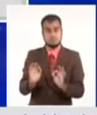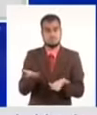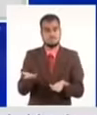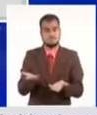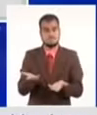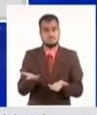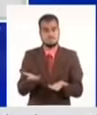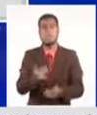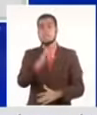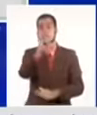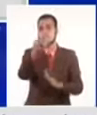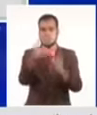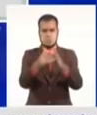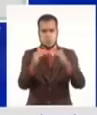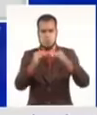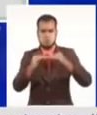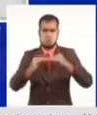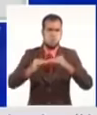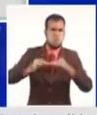de